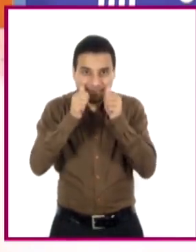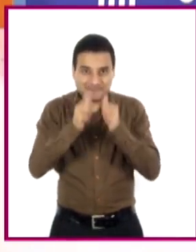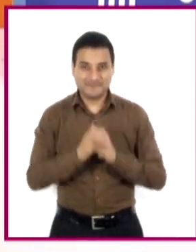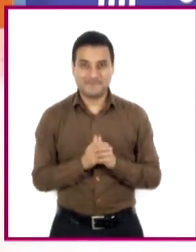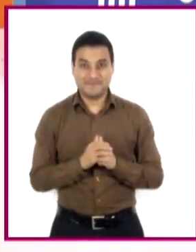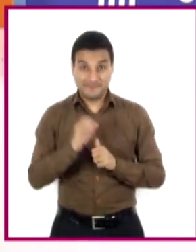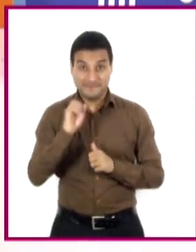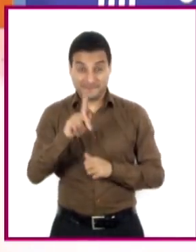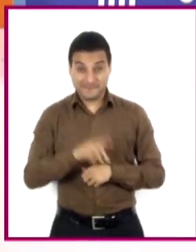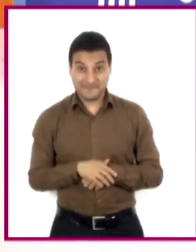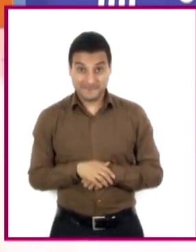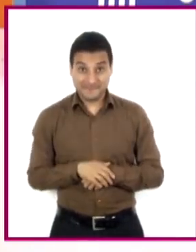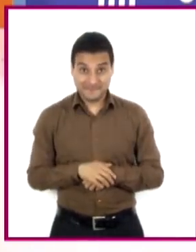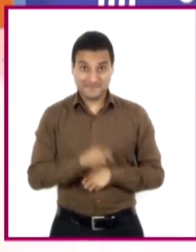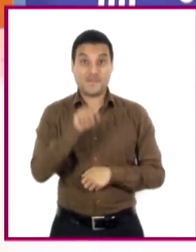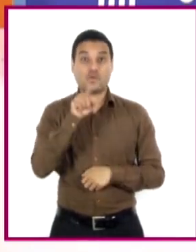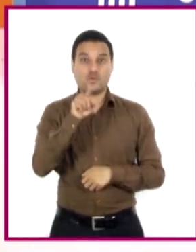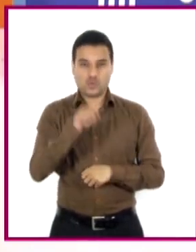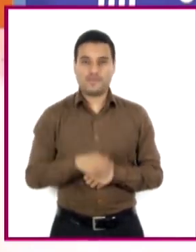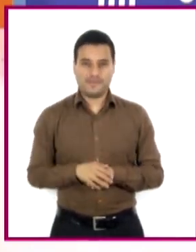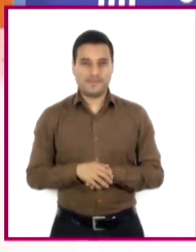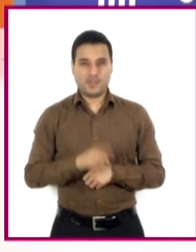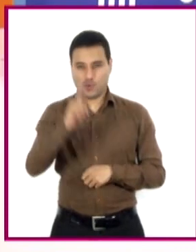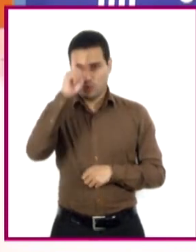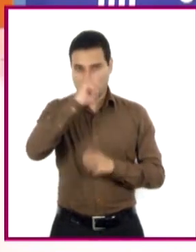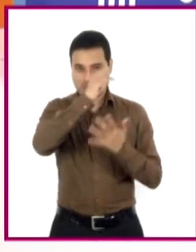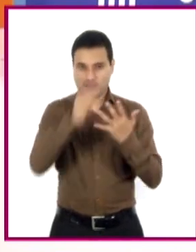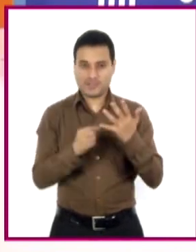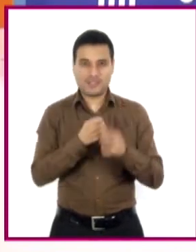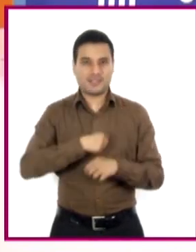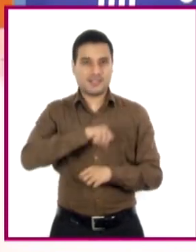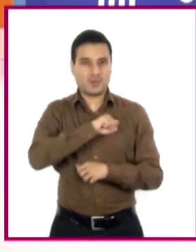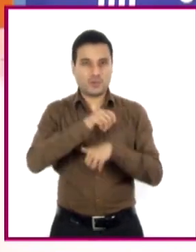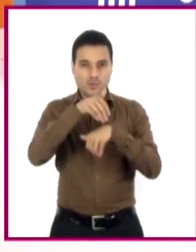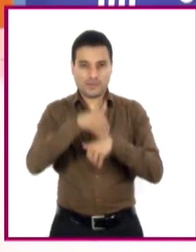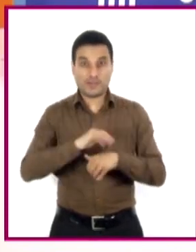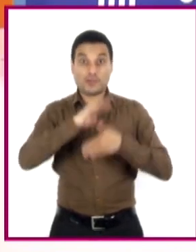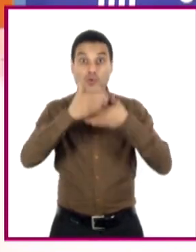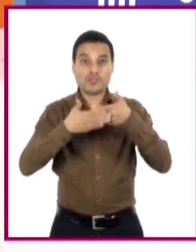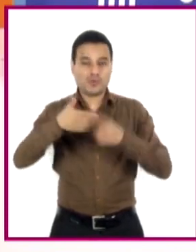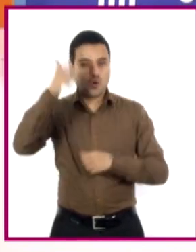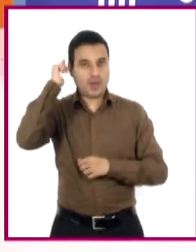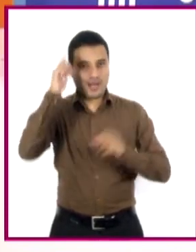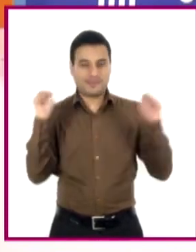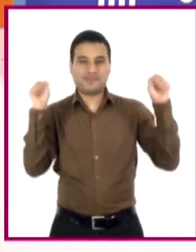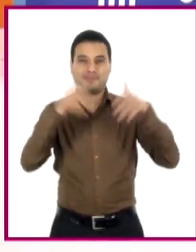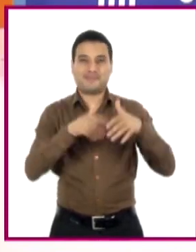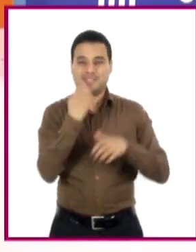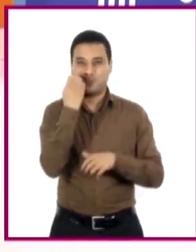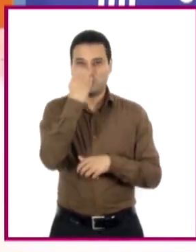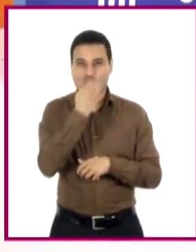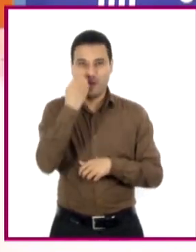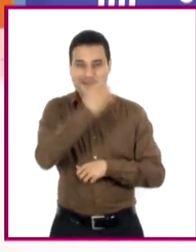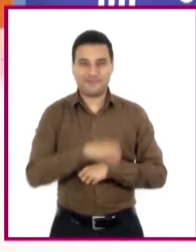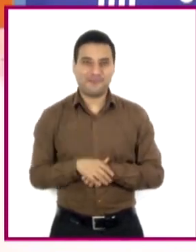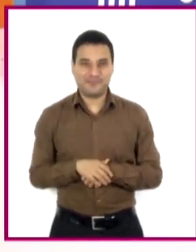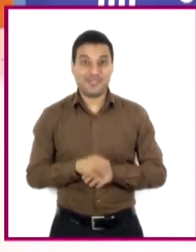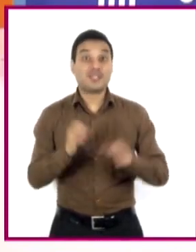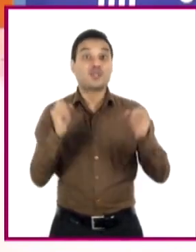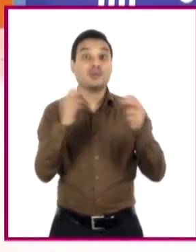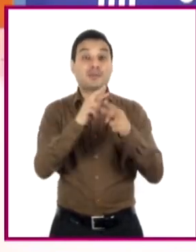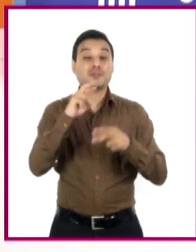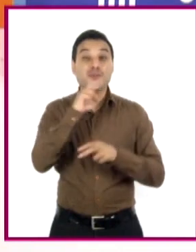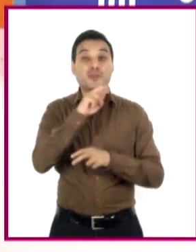continúes llevando a cabo todas las medidas de higiene para que rápidamente podamos estar en la escuela. Así que nos